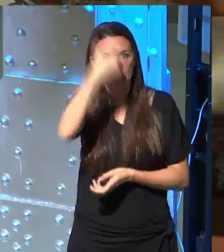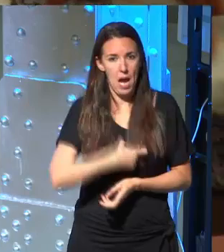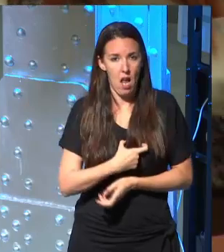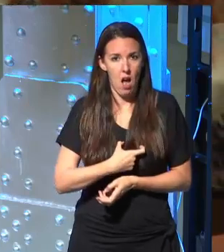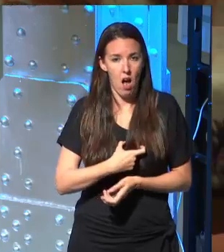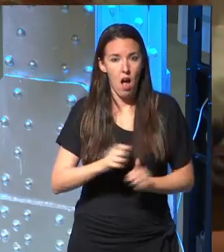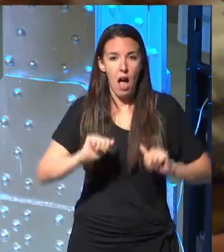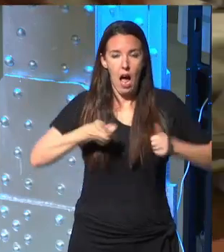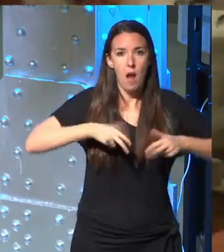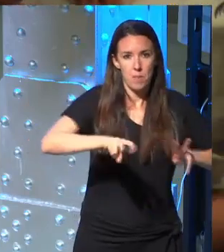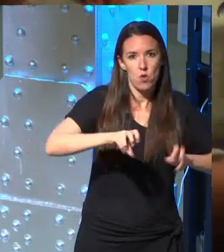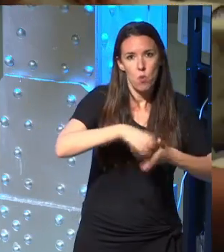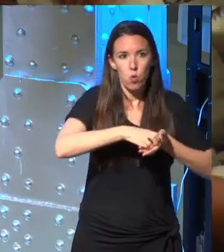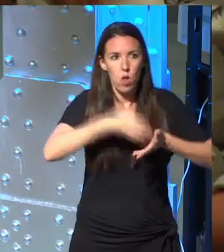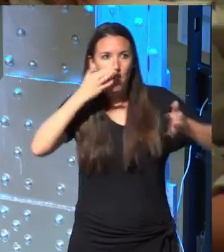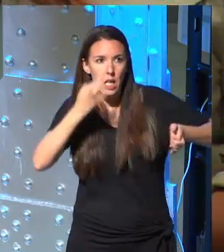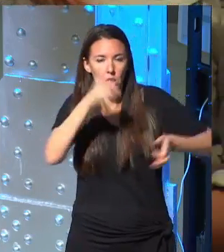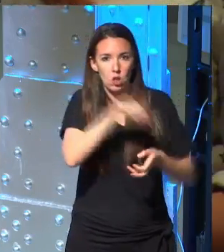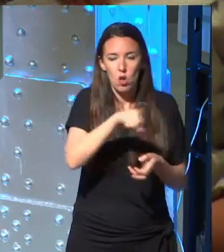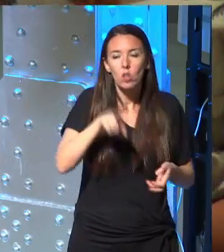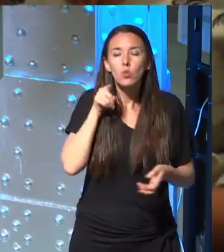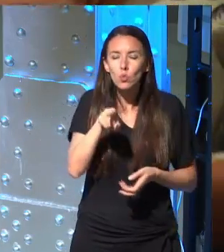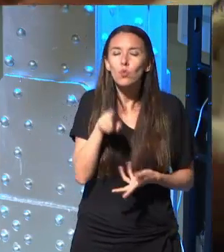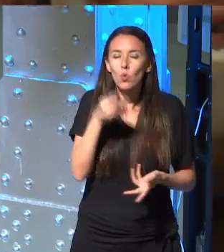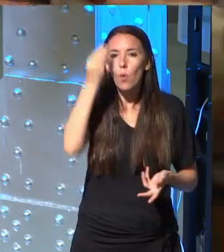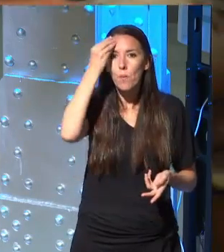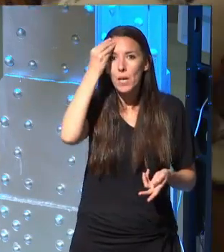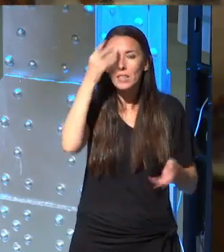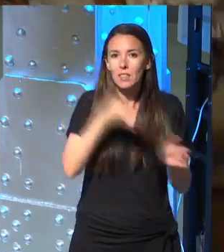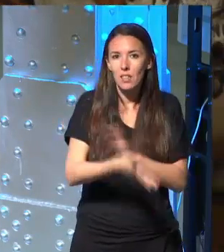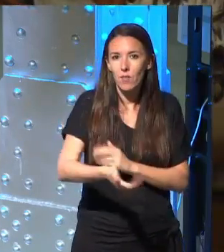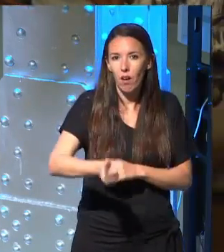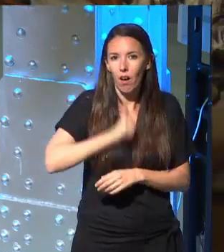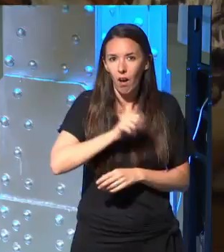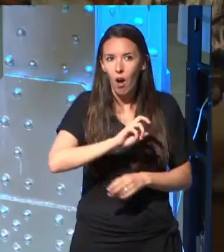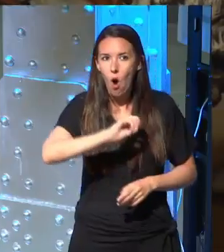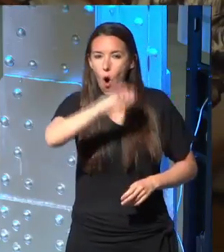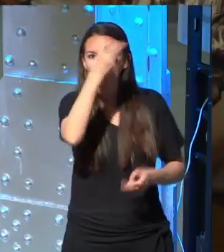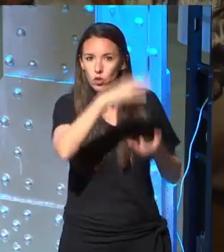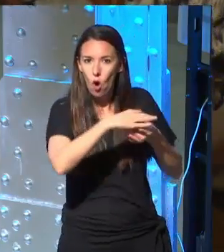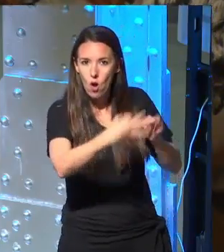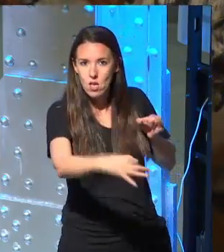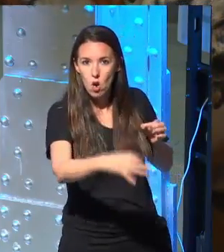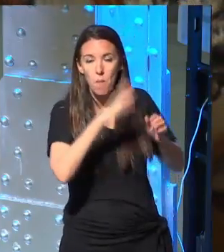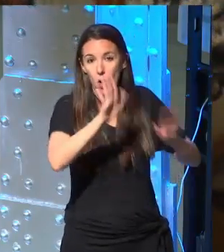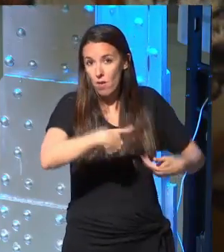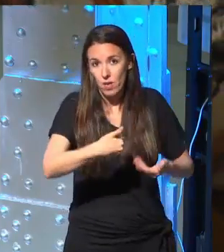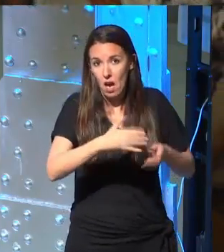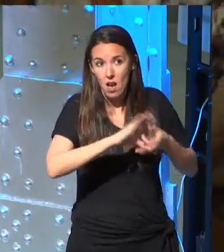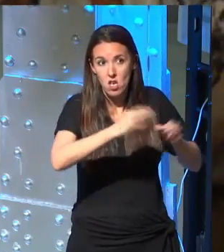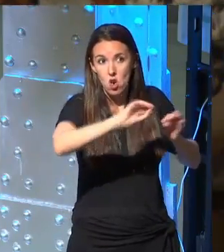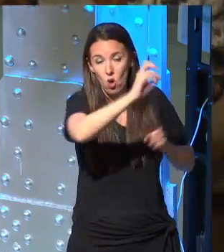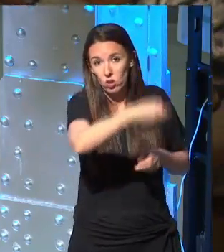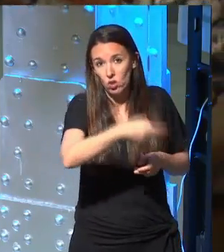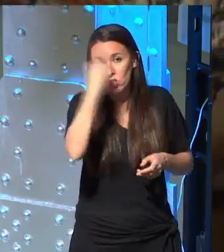sobre todo, se dudaba de si era verdad o no. Uh-huh. Entonces, ¿crees que es una baza que te da para contar otro hilo? Porque al final, si empiezas otro hilo ahora, la gente